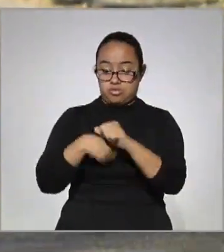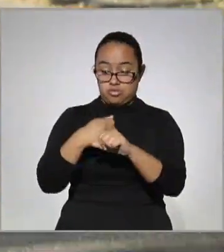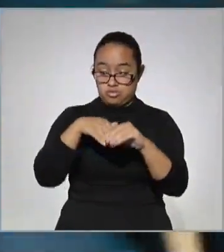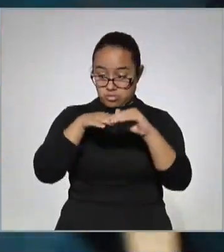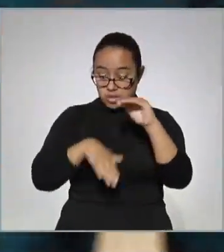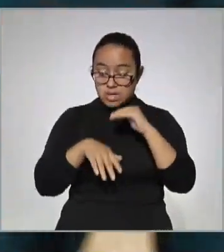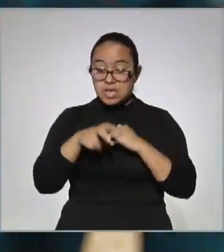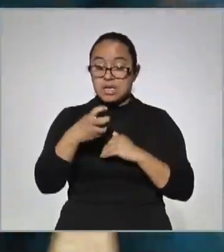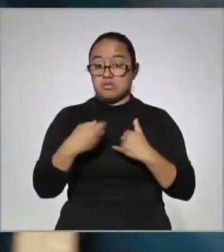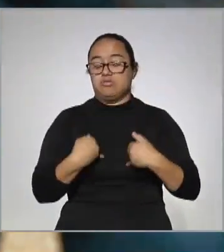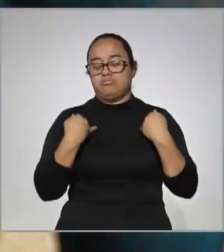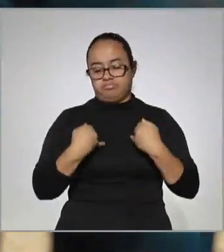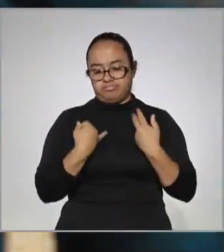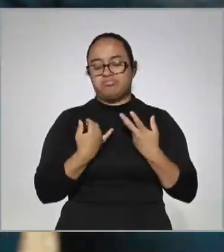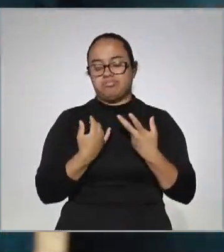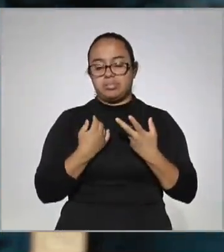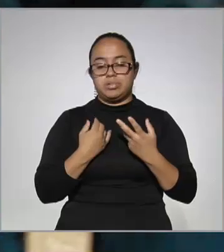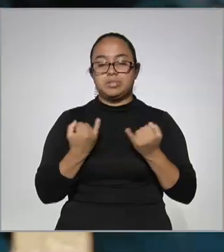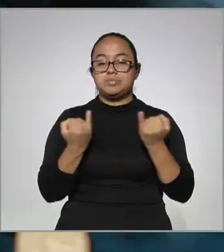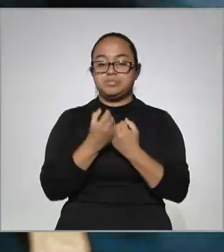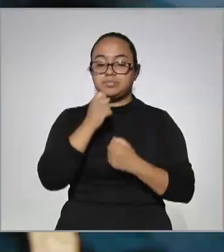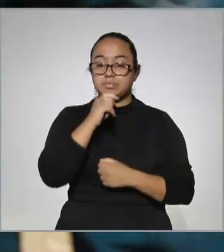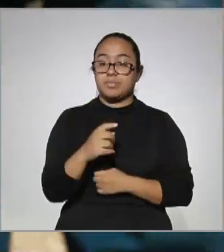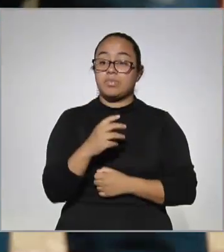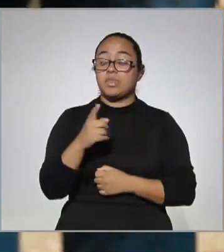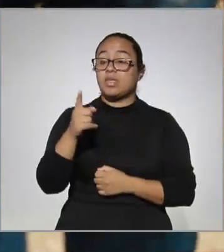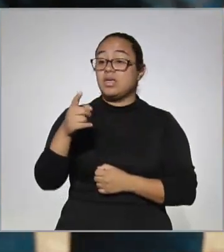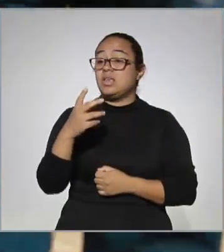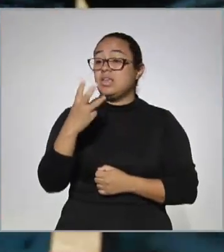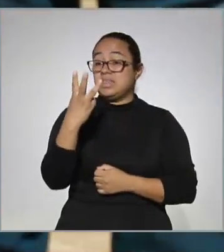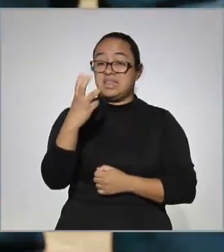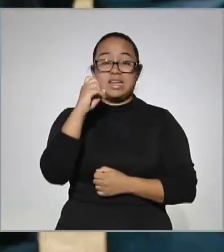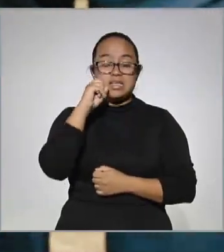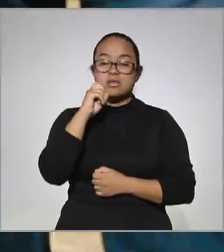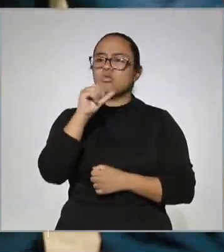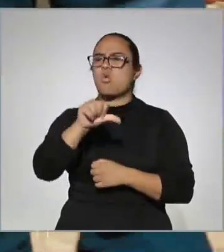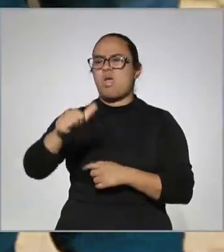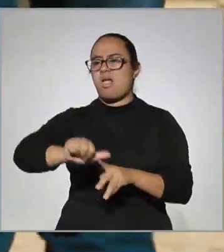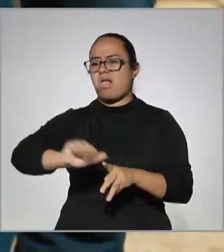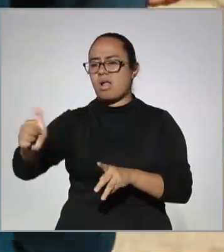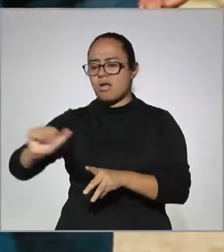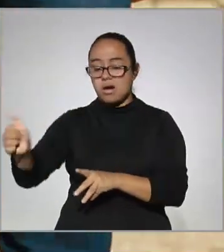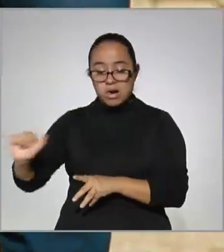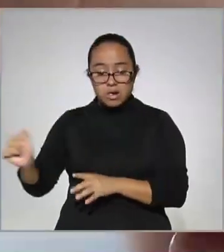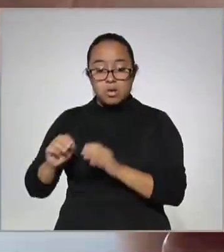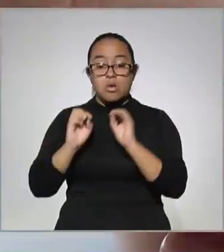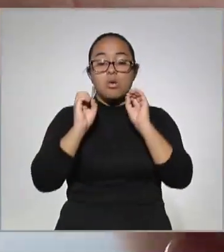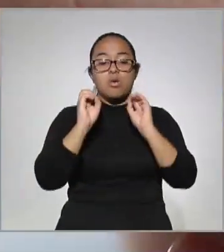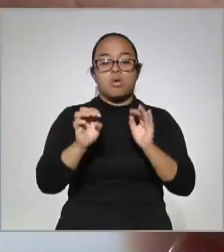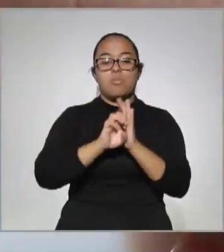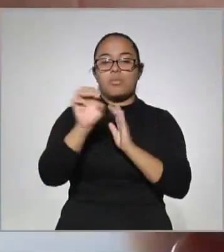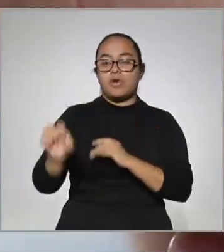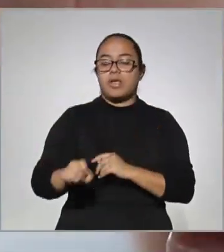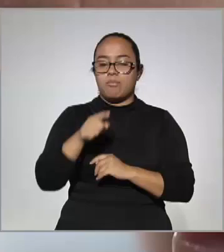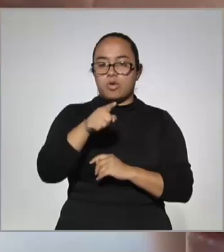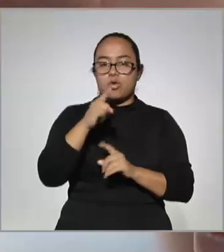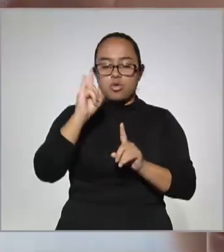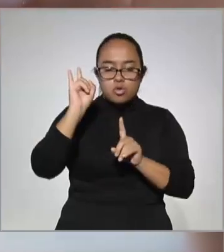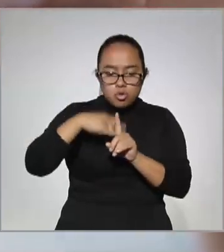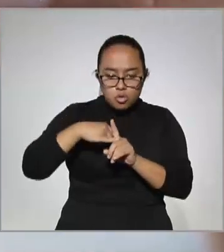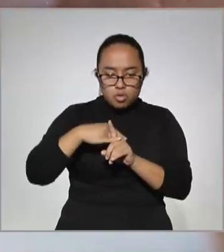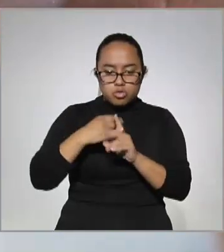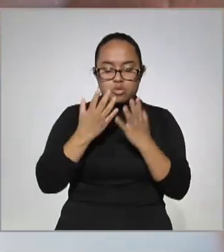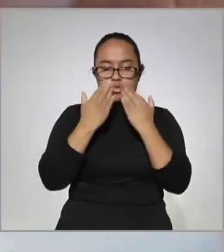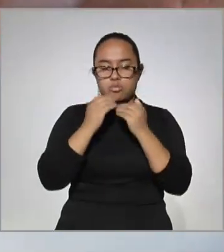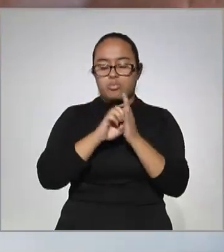años, más de 3 parejas sexuales, no utilizar, por ejemplo, métodos de